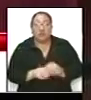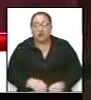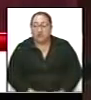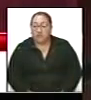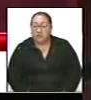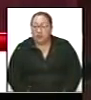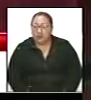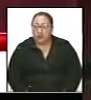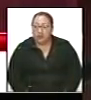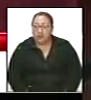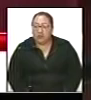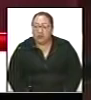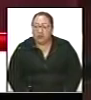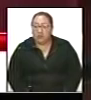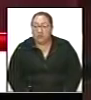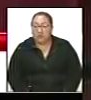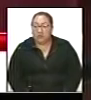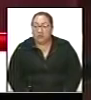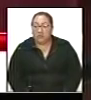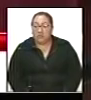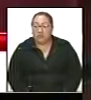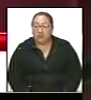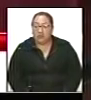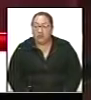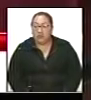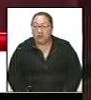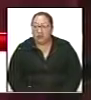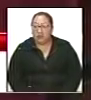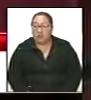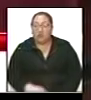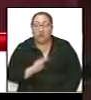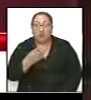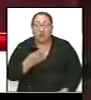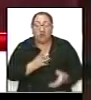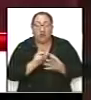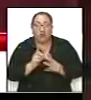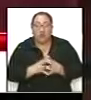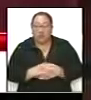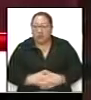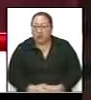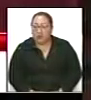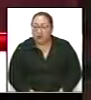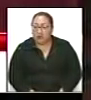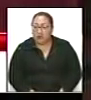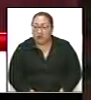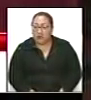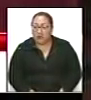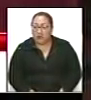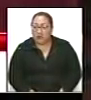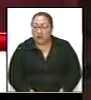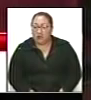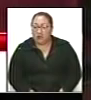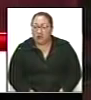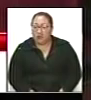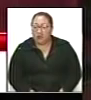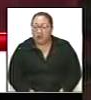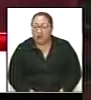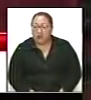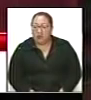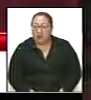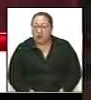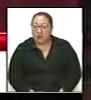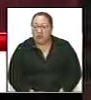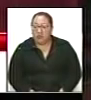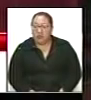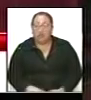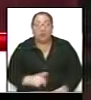primer dato, es la cuarta diapositiva, por si acaso, el primer dato de imputación